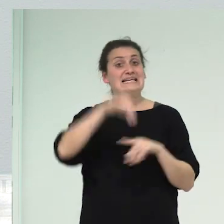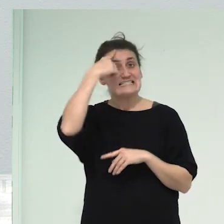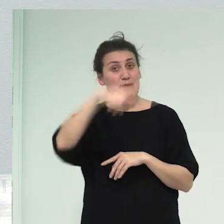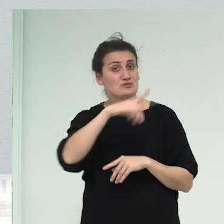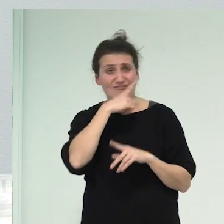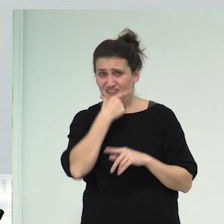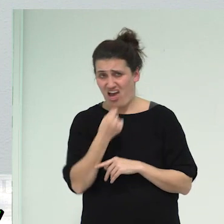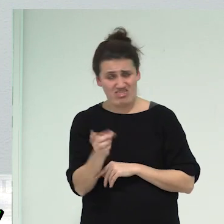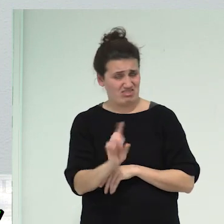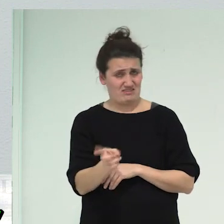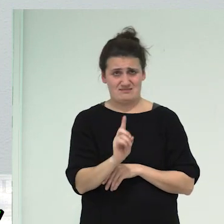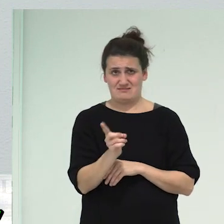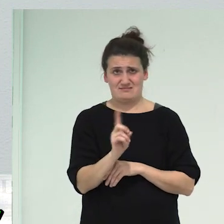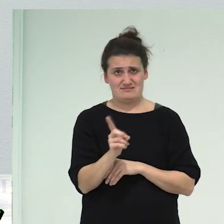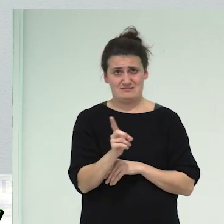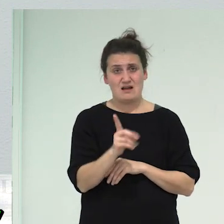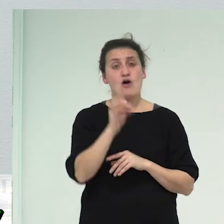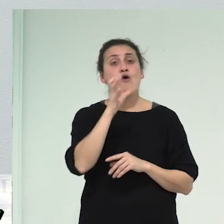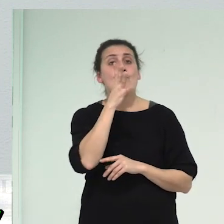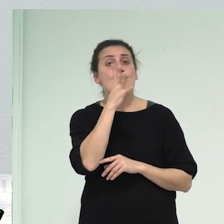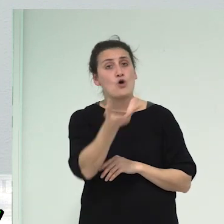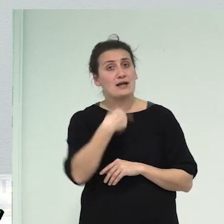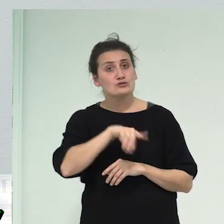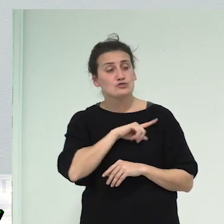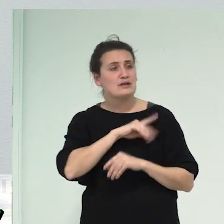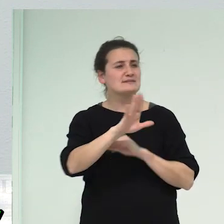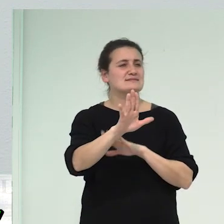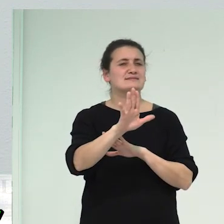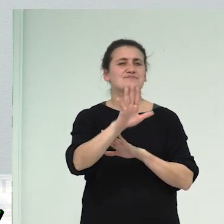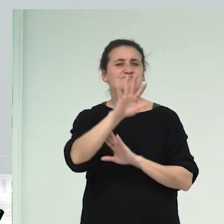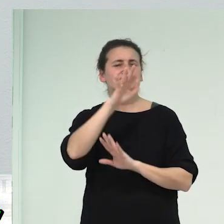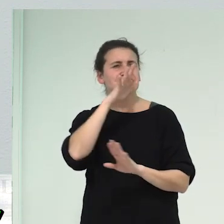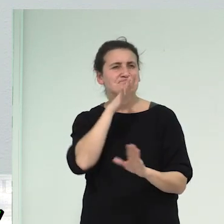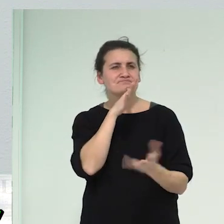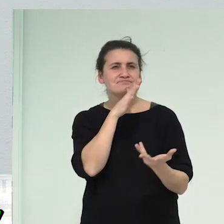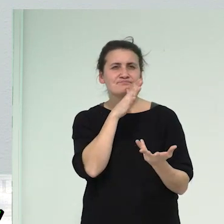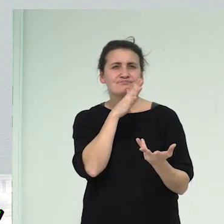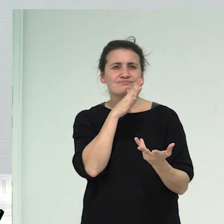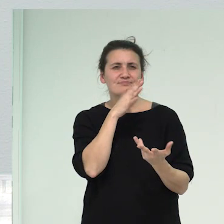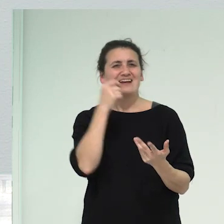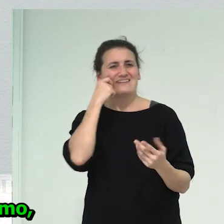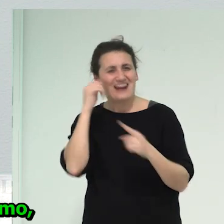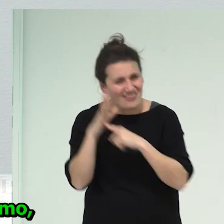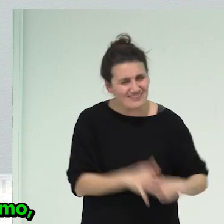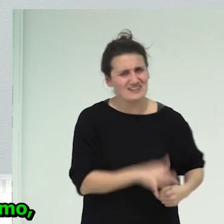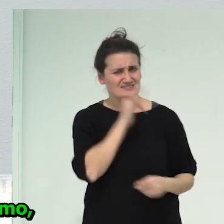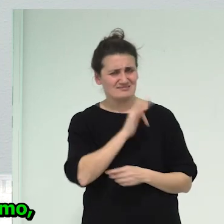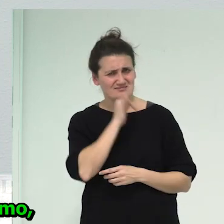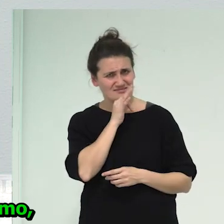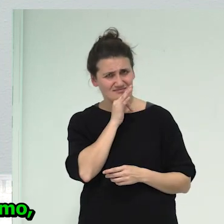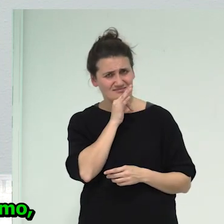nada fácil porque seguimos siendo muchísimas veces las racializadas,